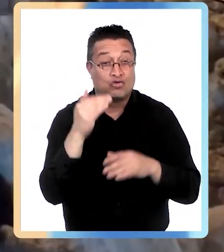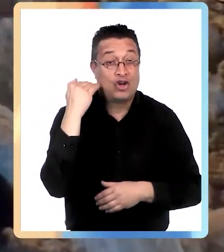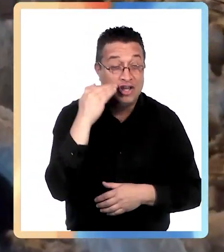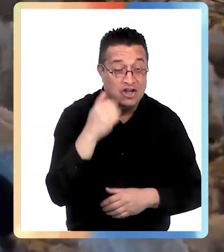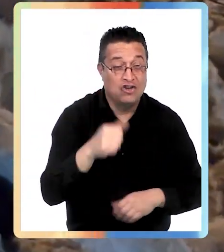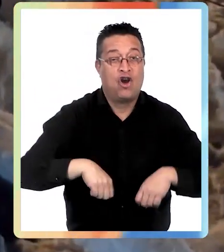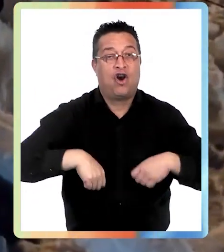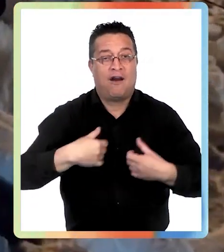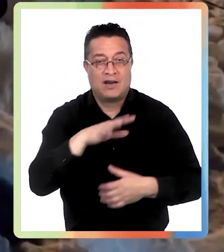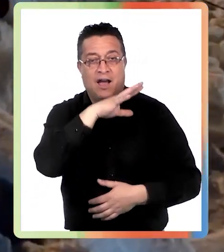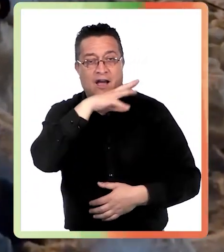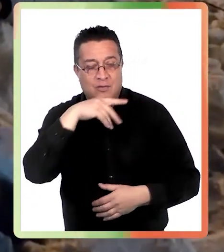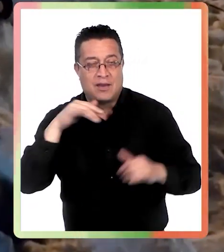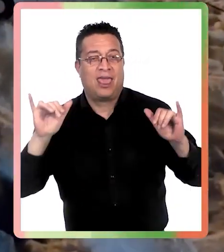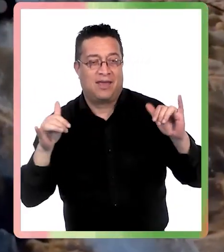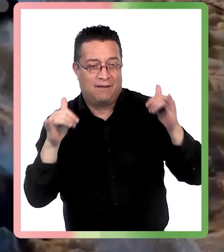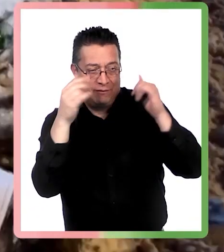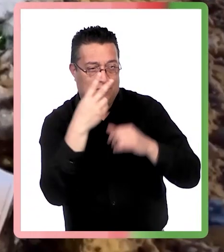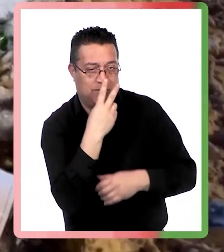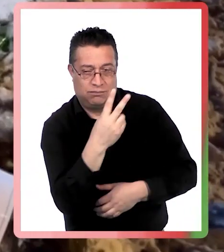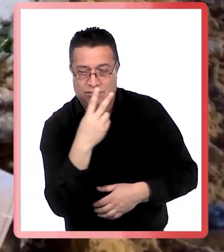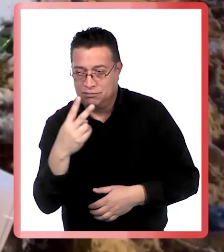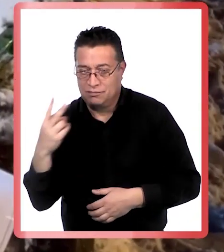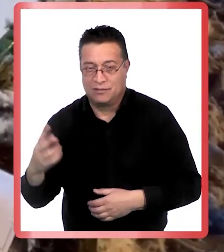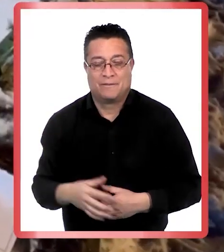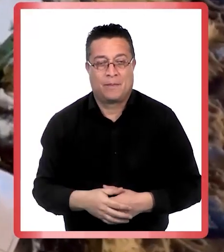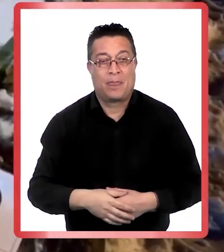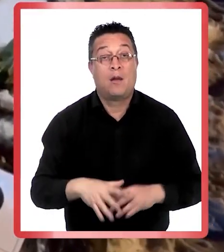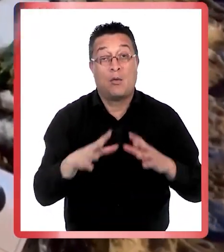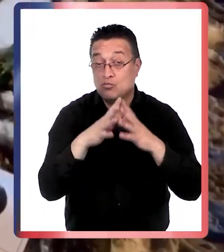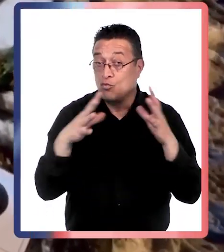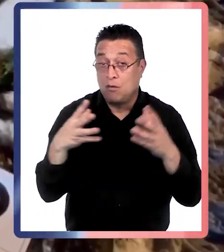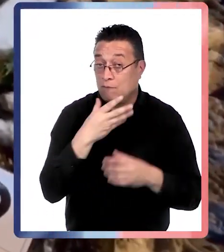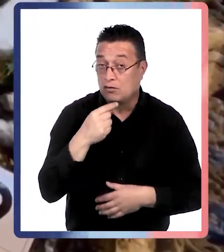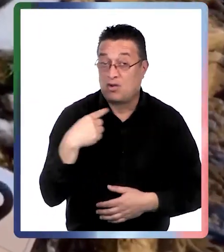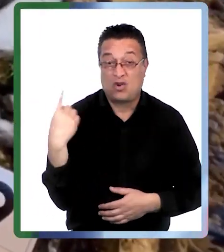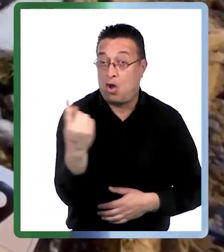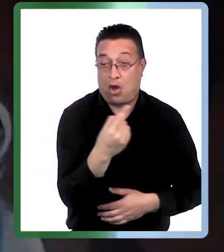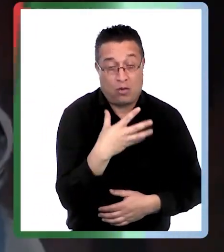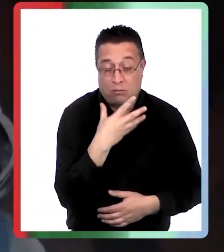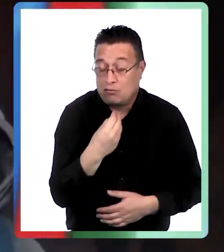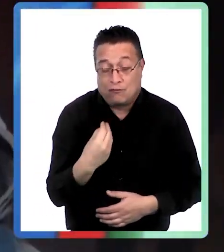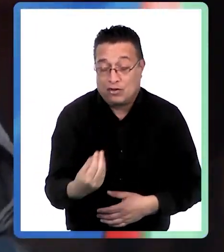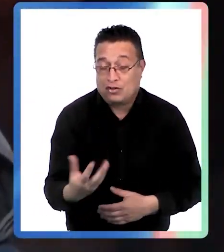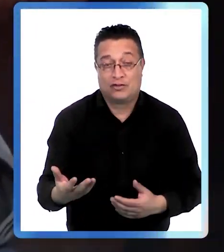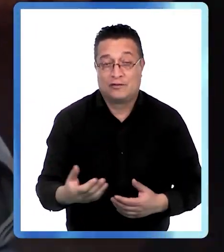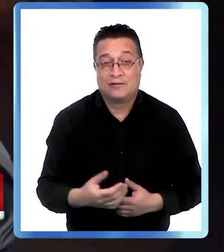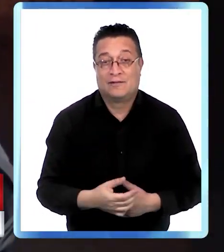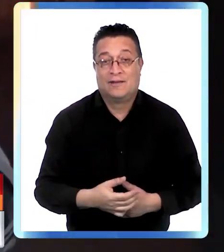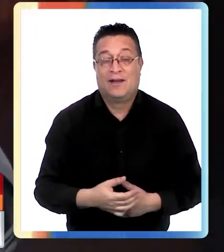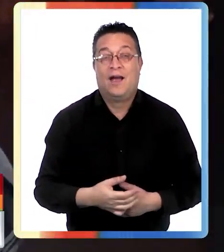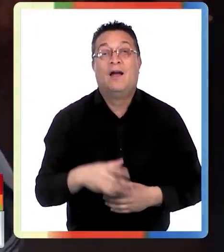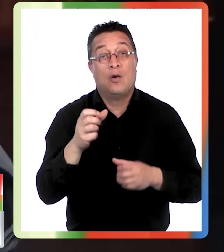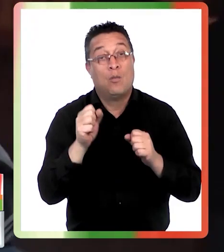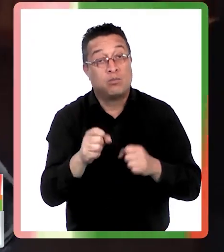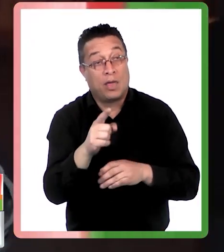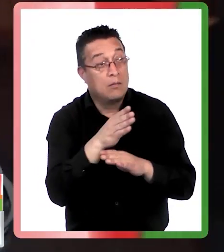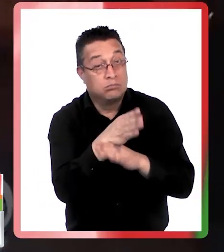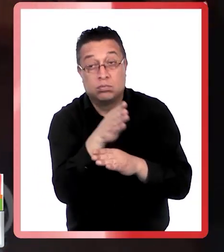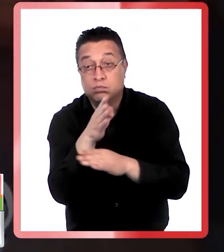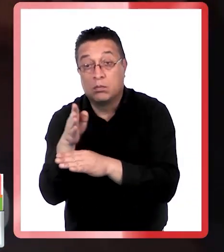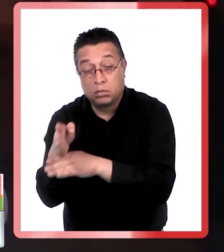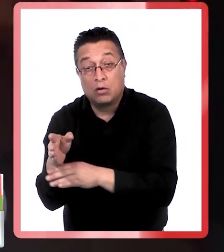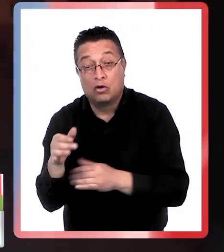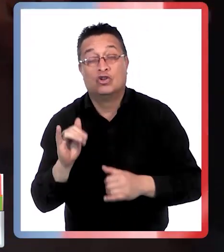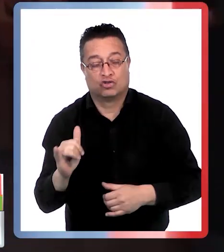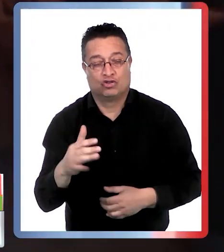adultos han disfrutado de las creaciones todo muy mu l has tenido la posibilidad de recorrer